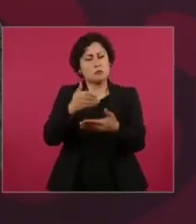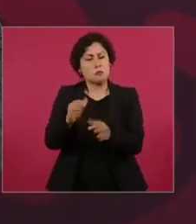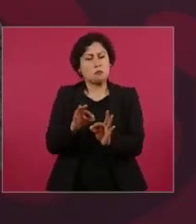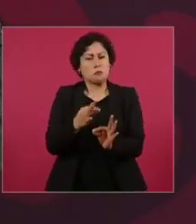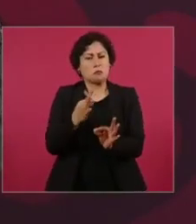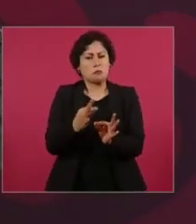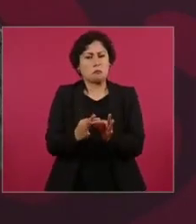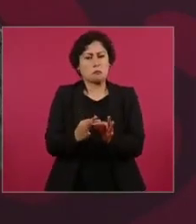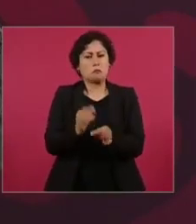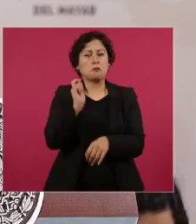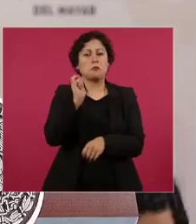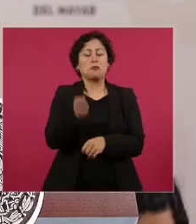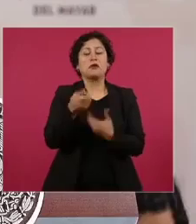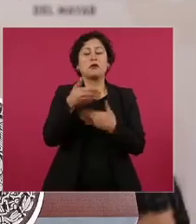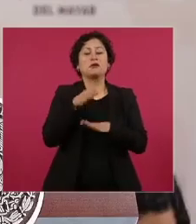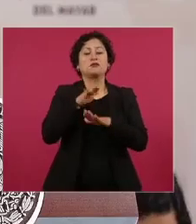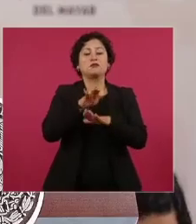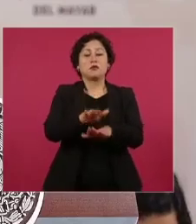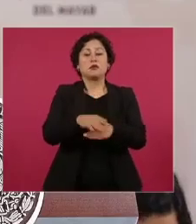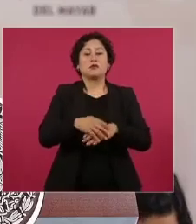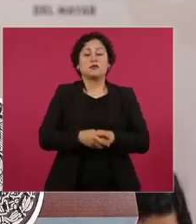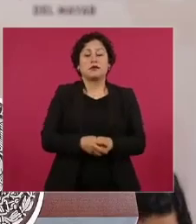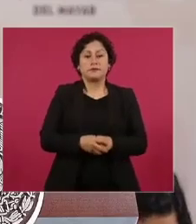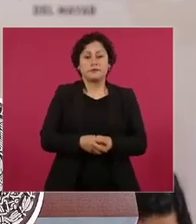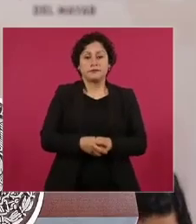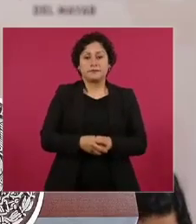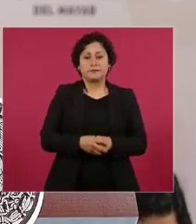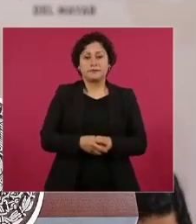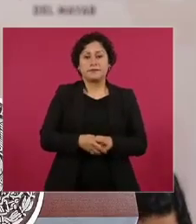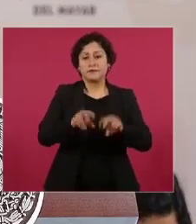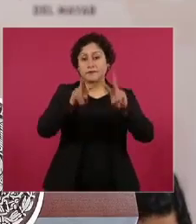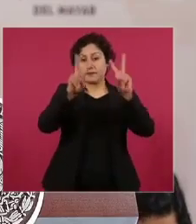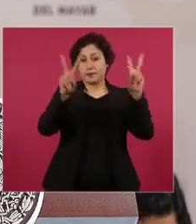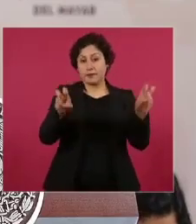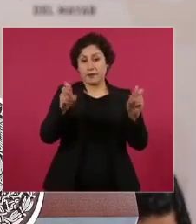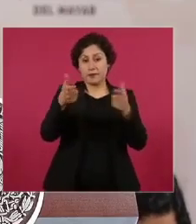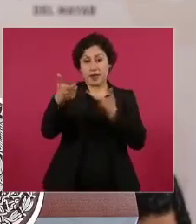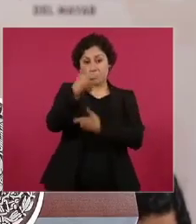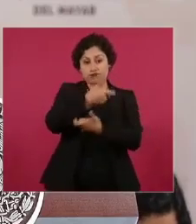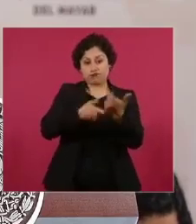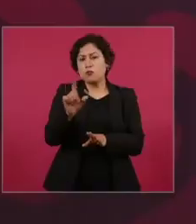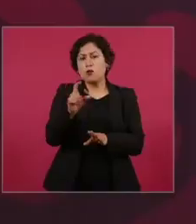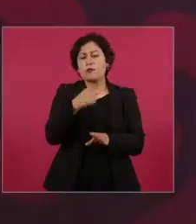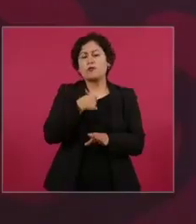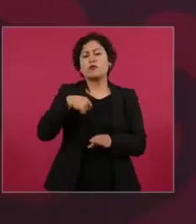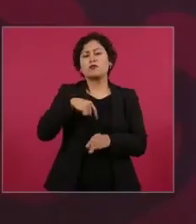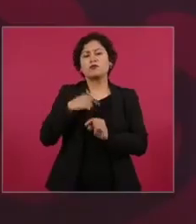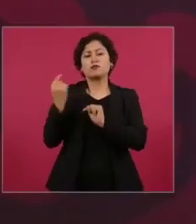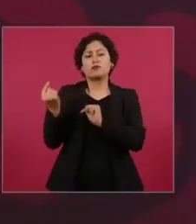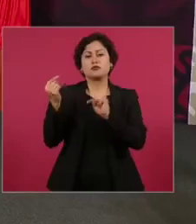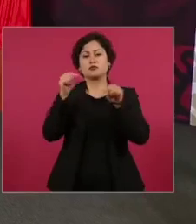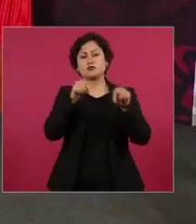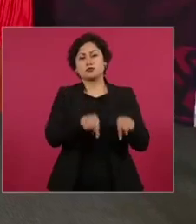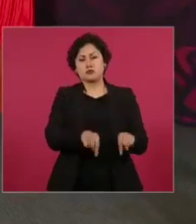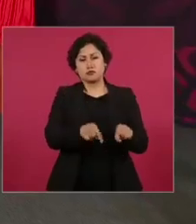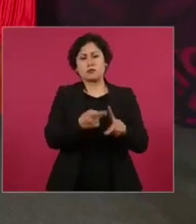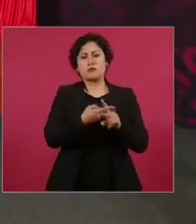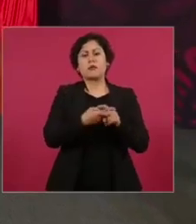en cuanto a la integración económica. Cuando iniciamos nos